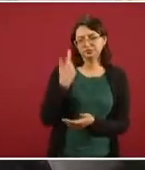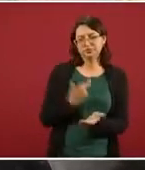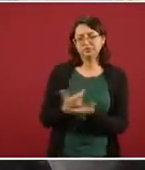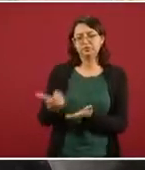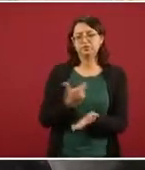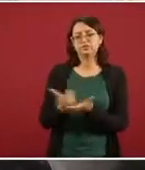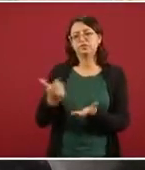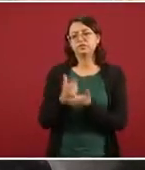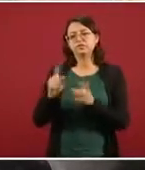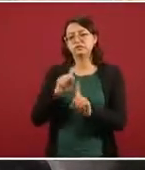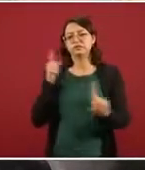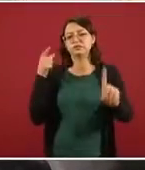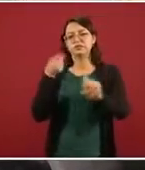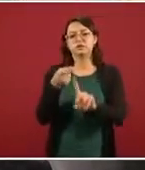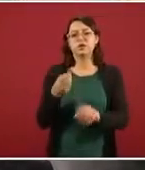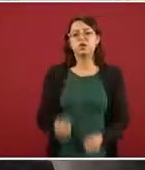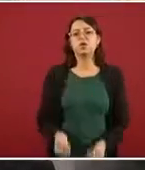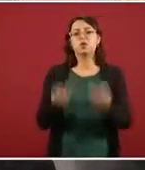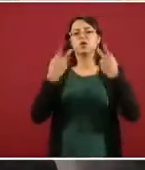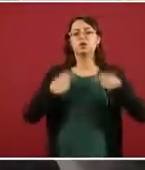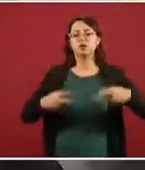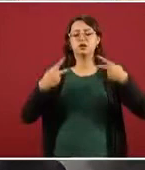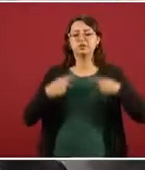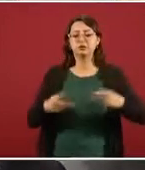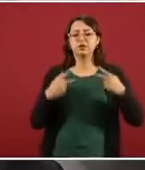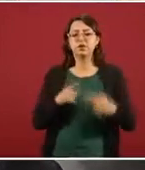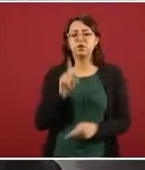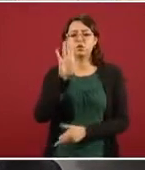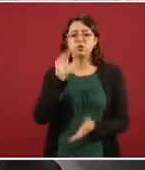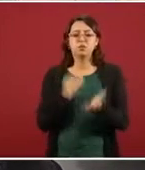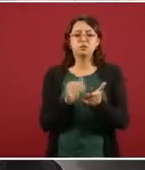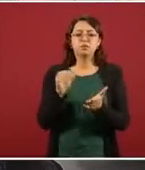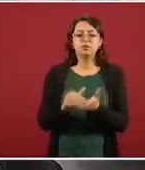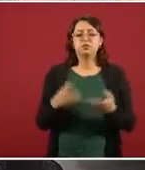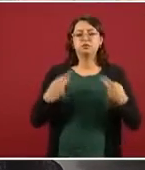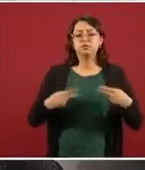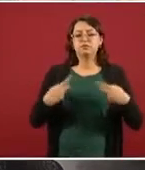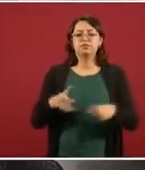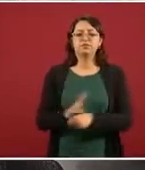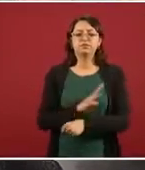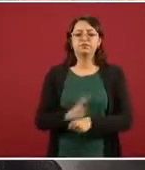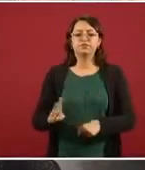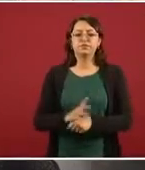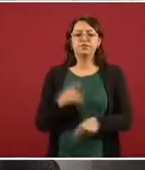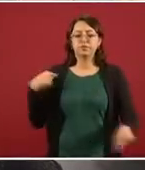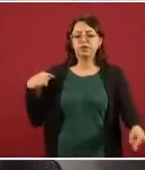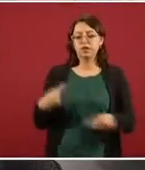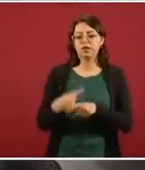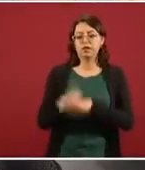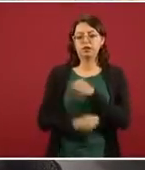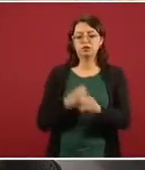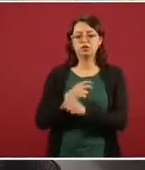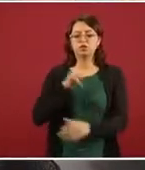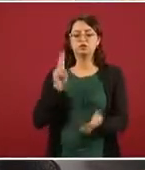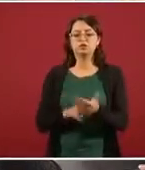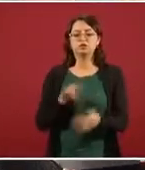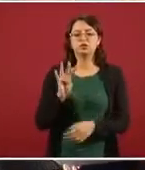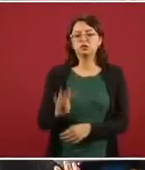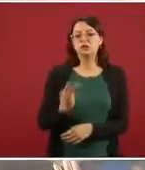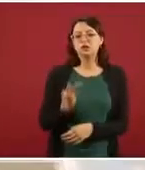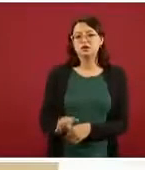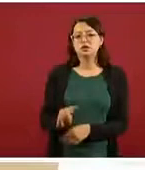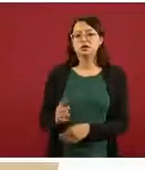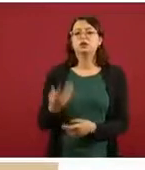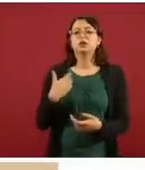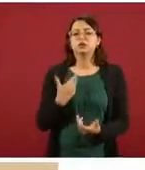meta planteada de 1 millón de personas beneficiadas. Este año estamos llegando a